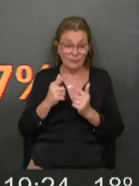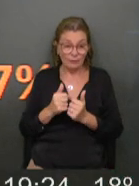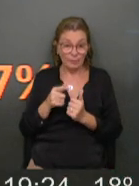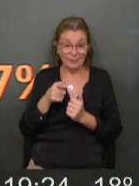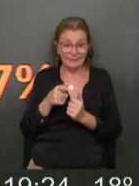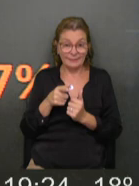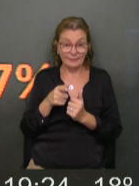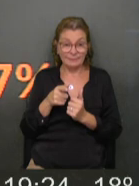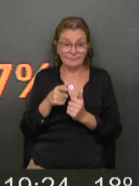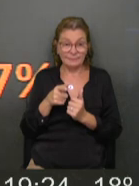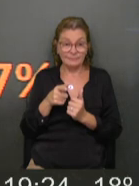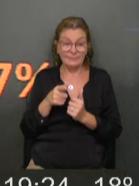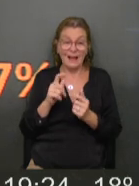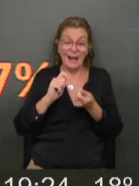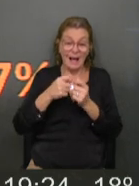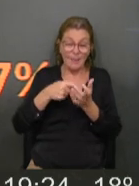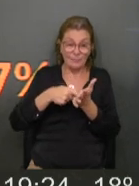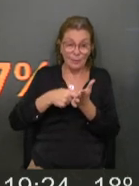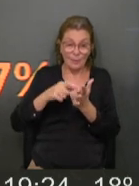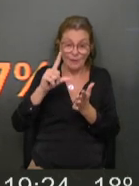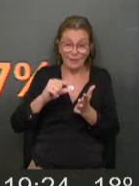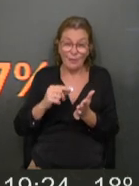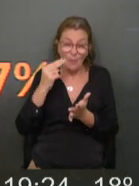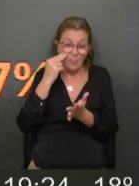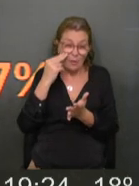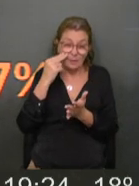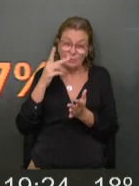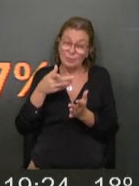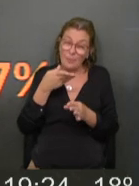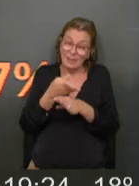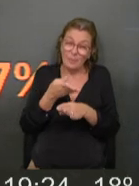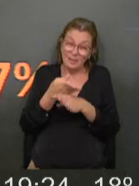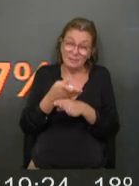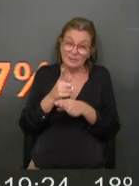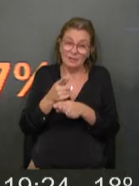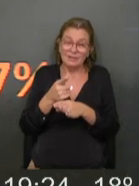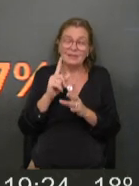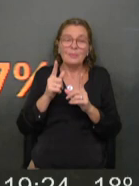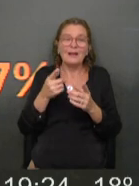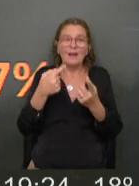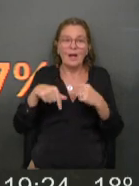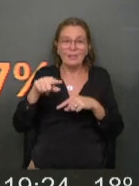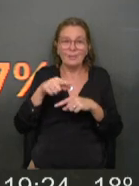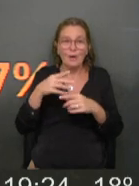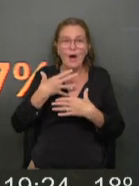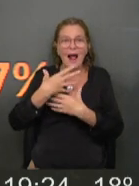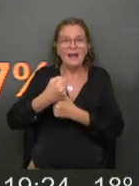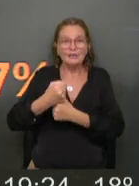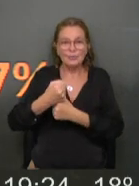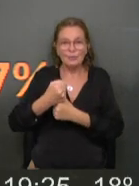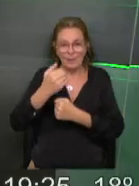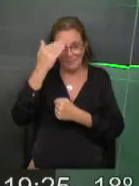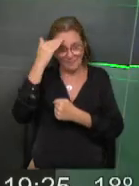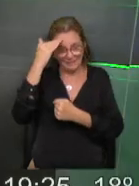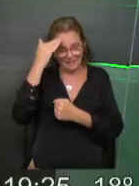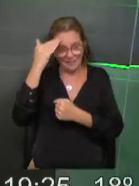esa tipo de cambio tan bajo perjudica y genera todos estos sí, reclamos, pero sí. También constituye justamente una ayuda en este frente